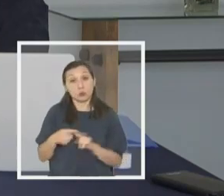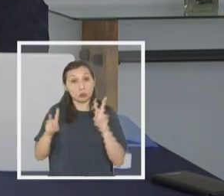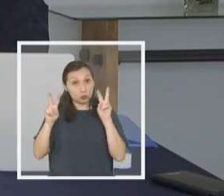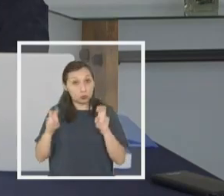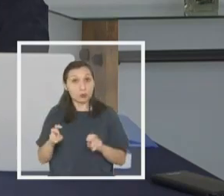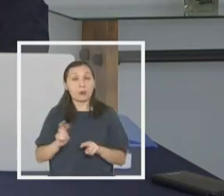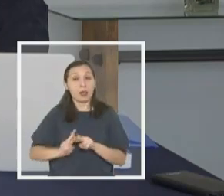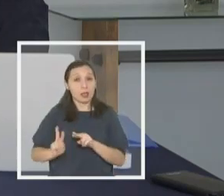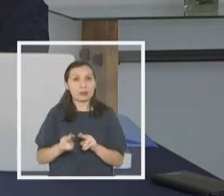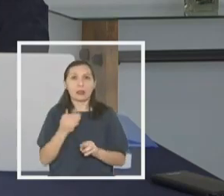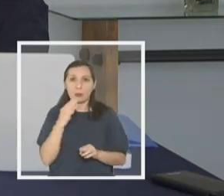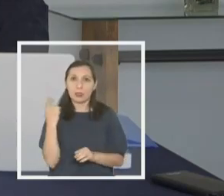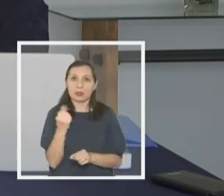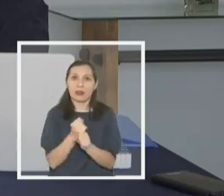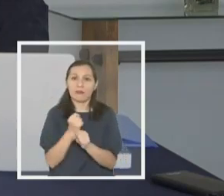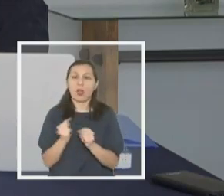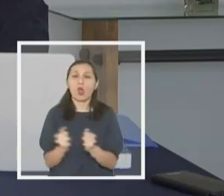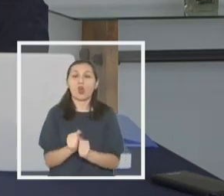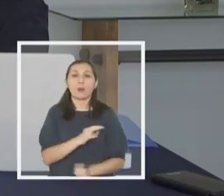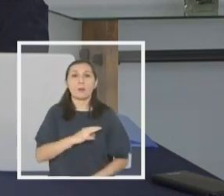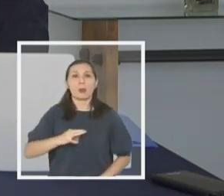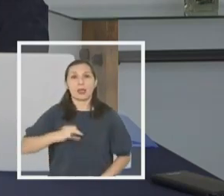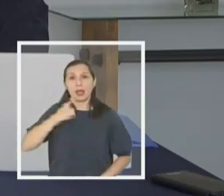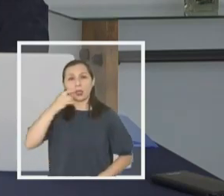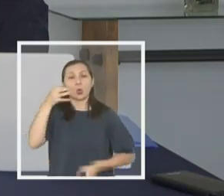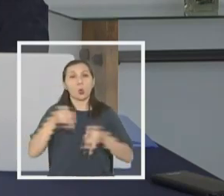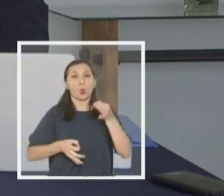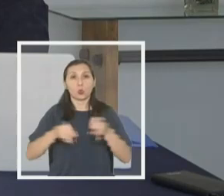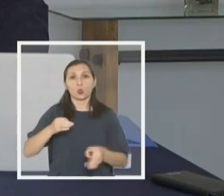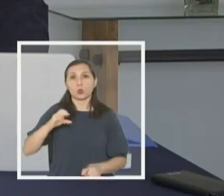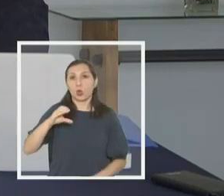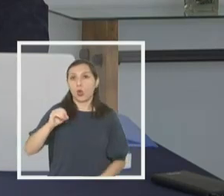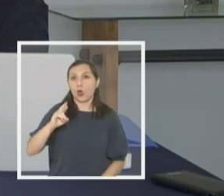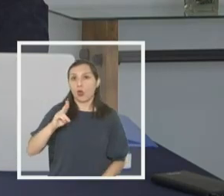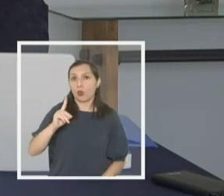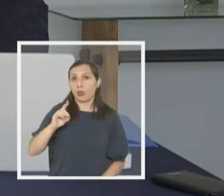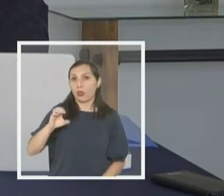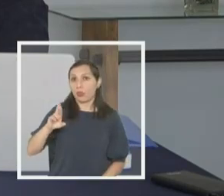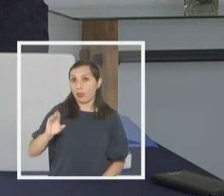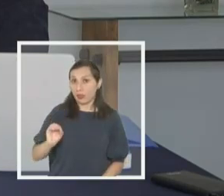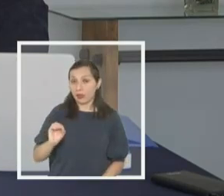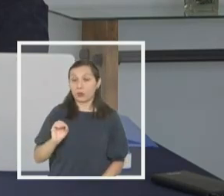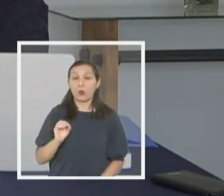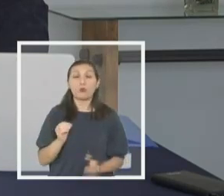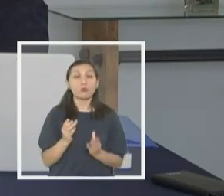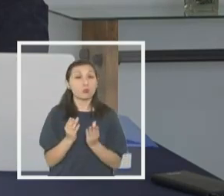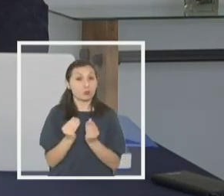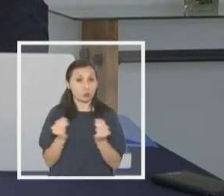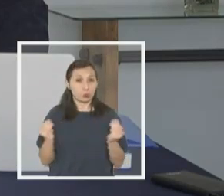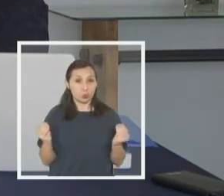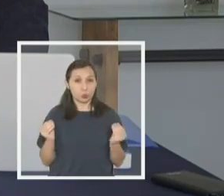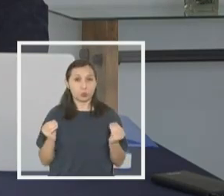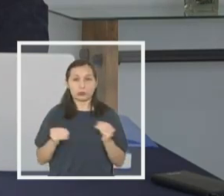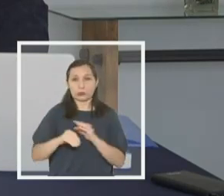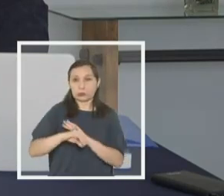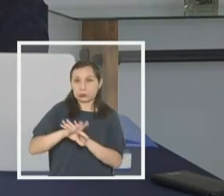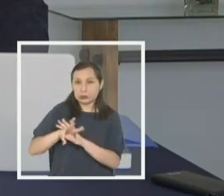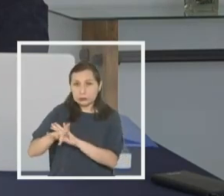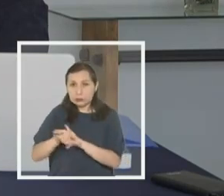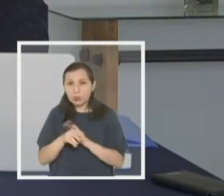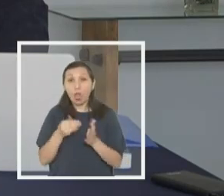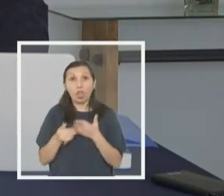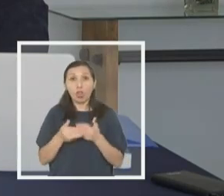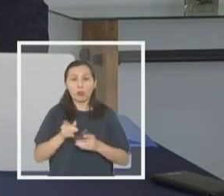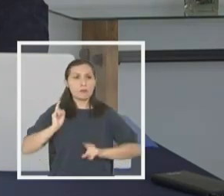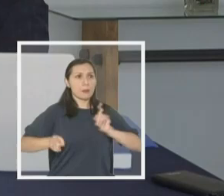que tenemos que hacer y que estamos trabajando con el Ministro de Justicia, Luis Cordero, es que mucha de la criminalidad se dirige desde